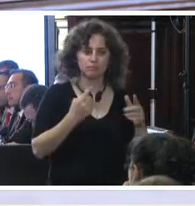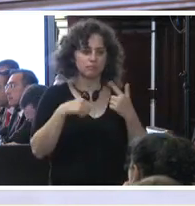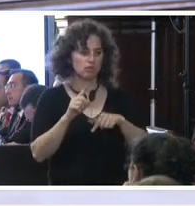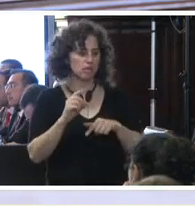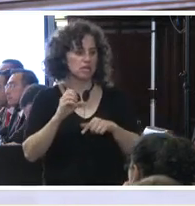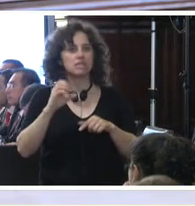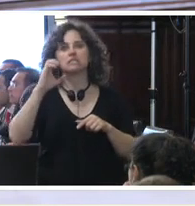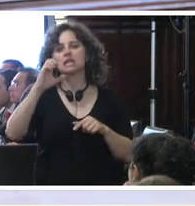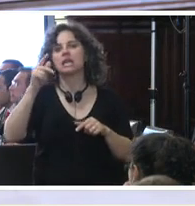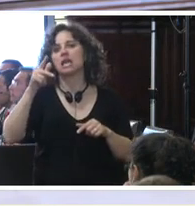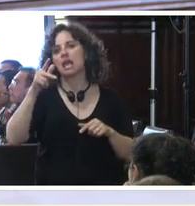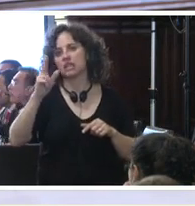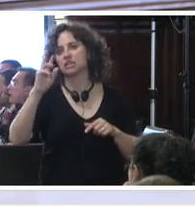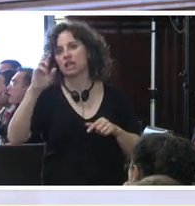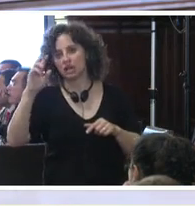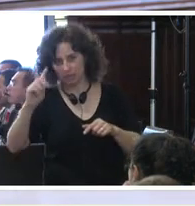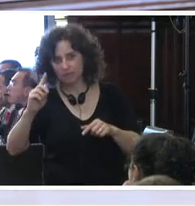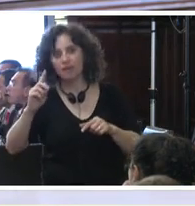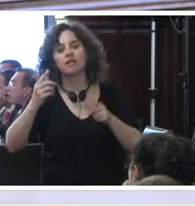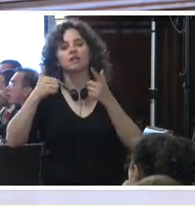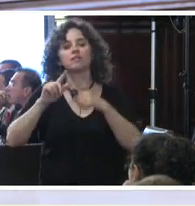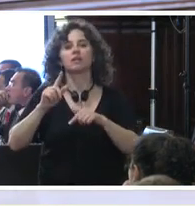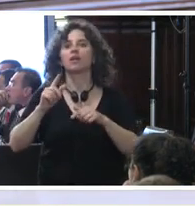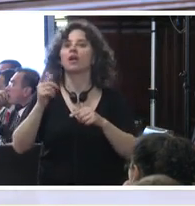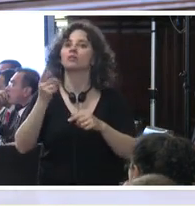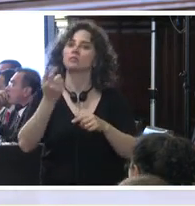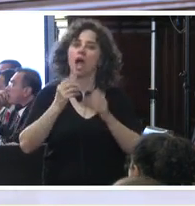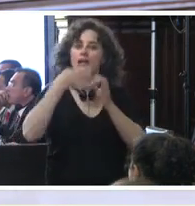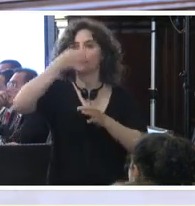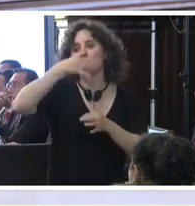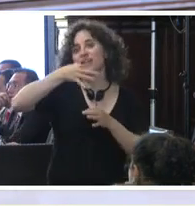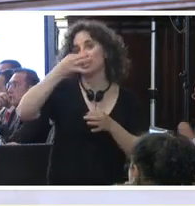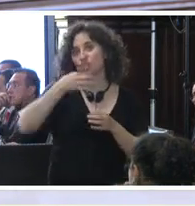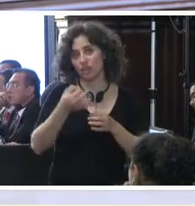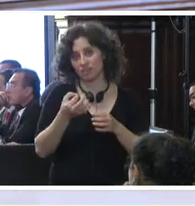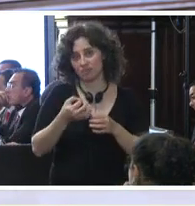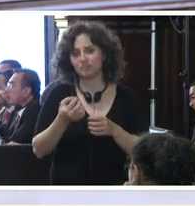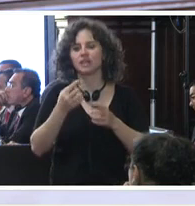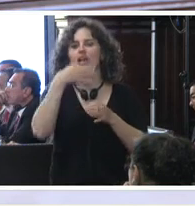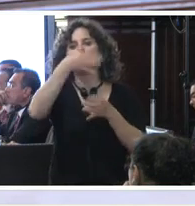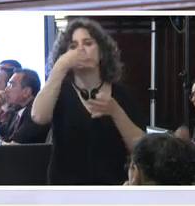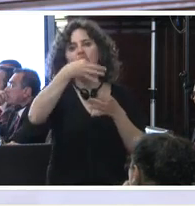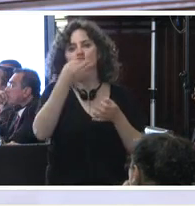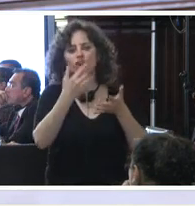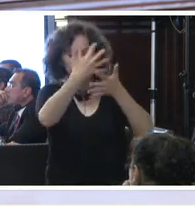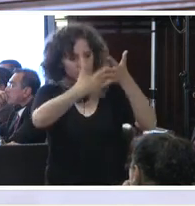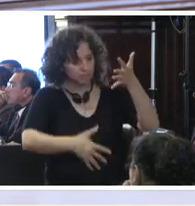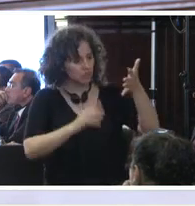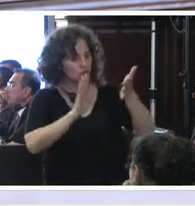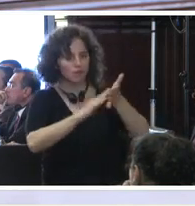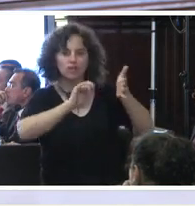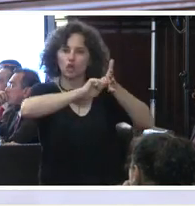77 recomendaciones, al menos que tienen que ver con casos de homicidios dolosos, y en las recomendaciones de las que hablo, de